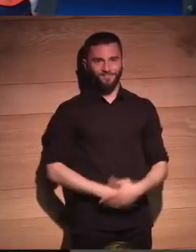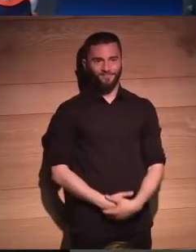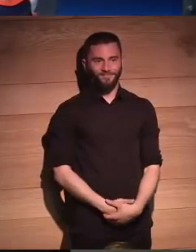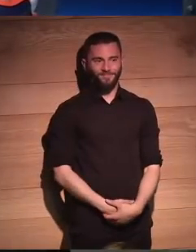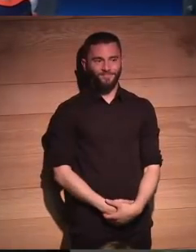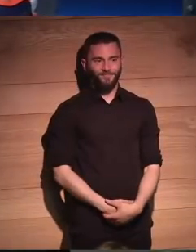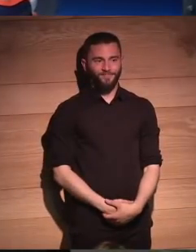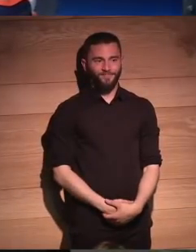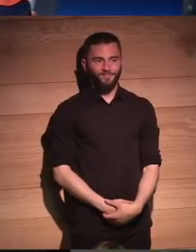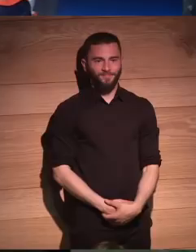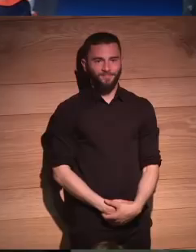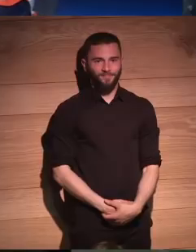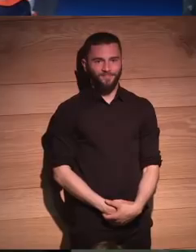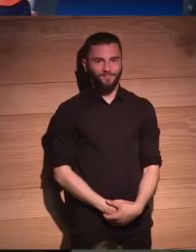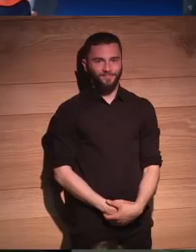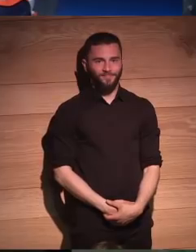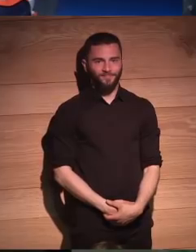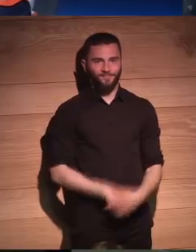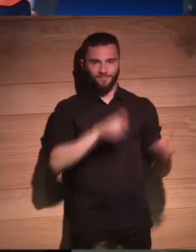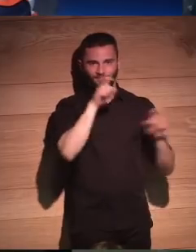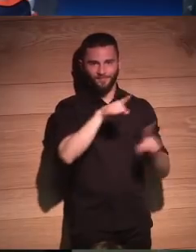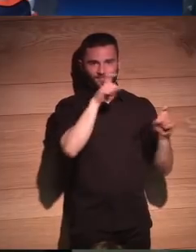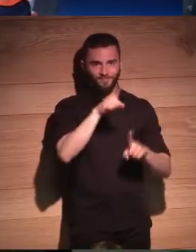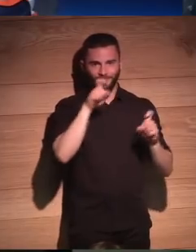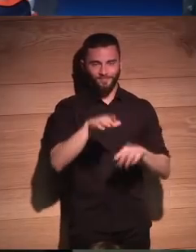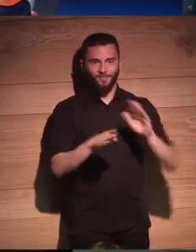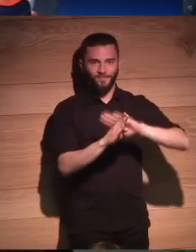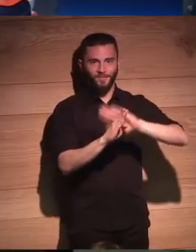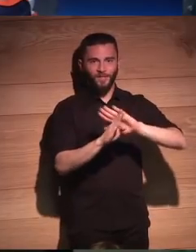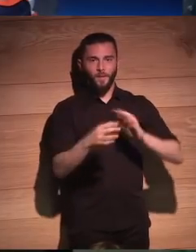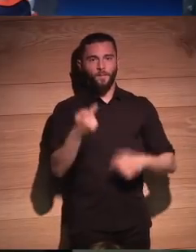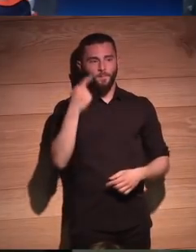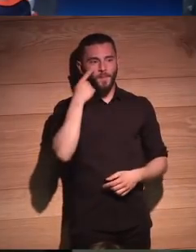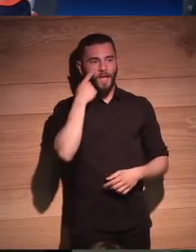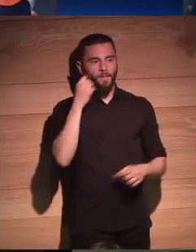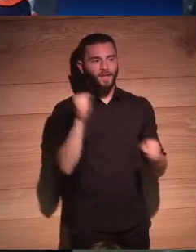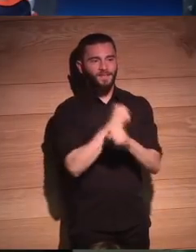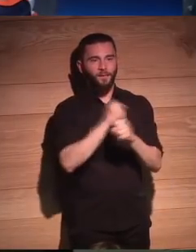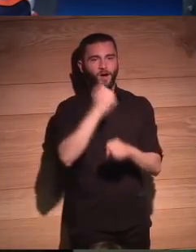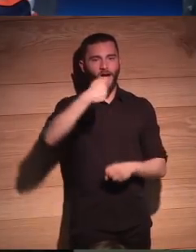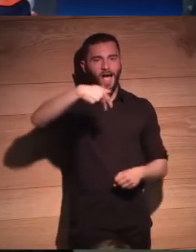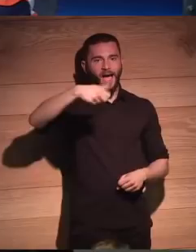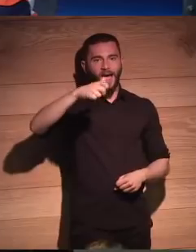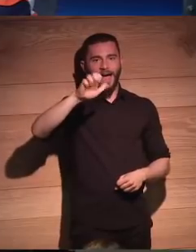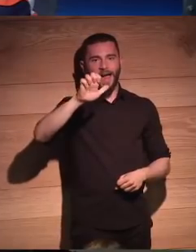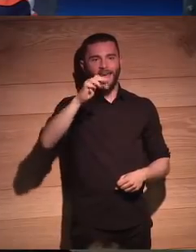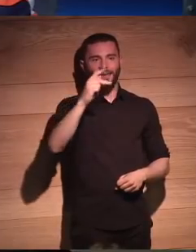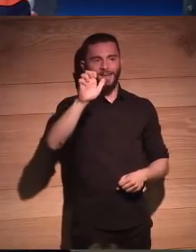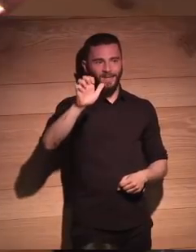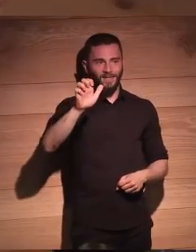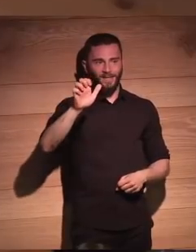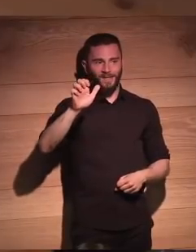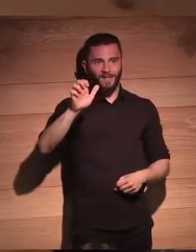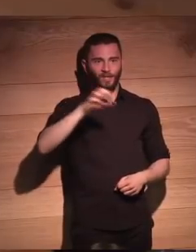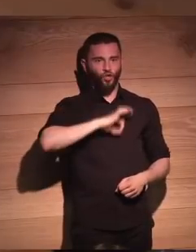Nos siguen llegando preguntas, pero queremos ver un poco cómo va el trabajo de Anneke. A ver cómo está esa pareja, a ver quién se queda con el collar